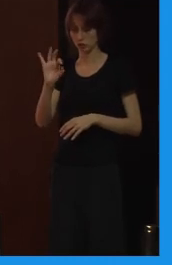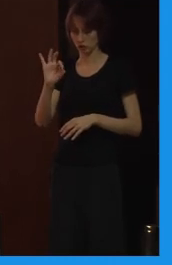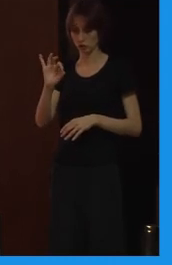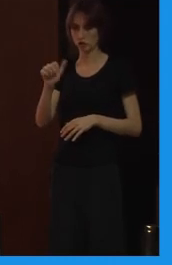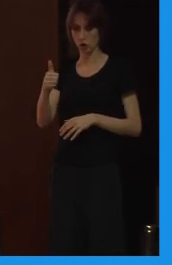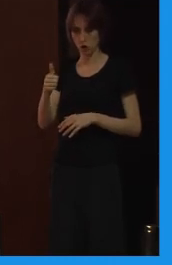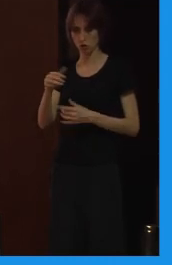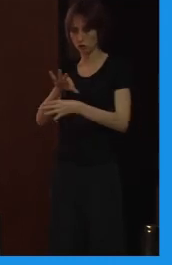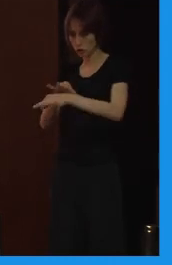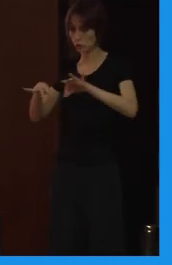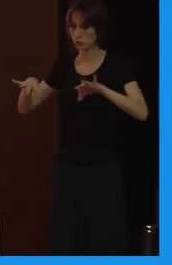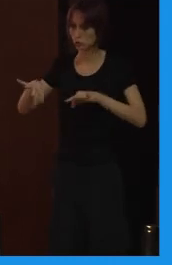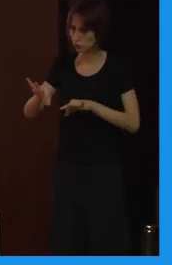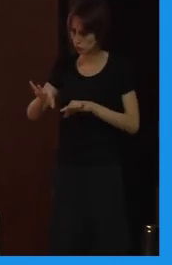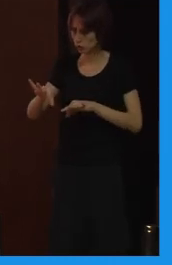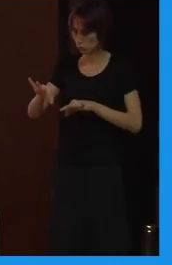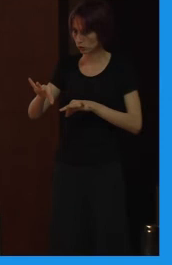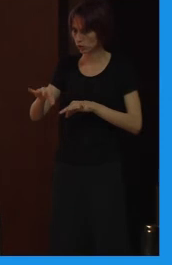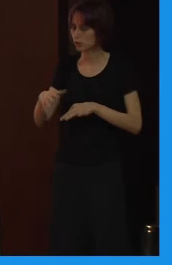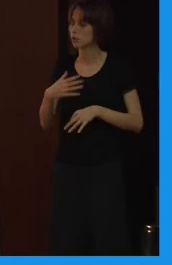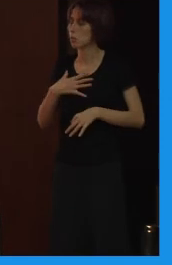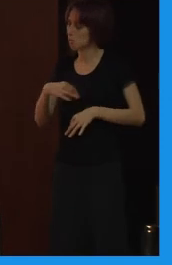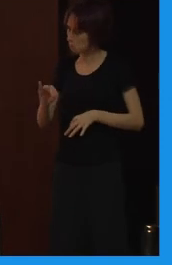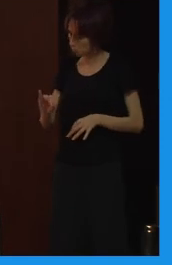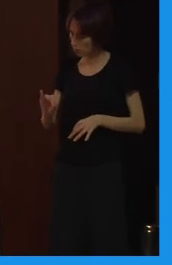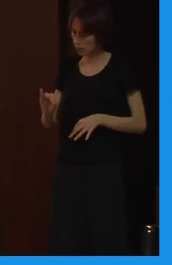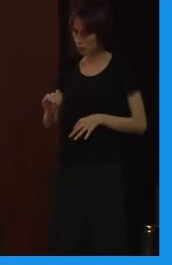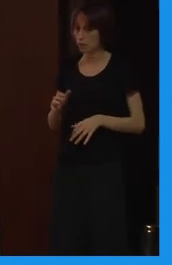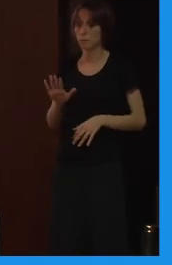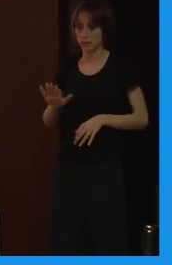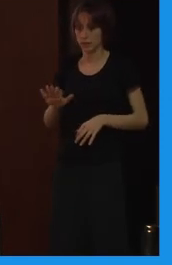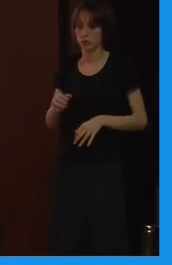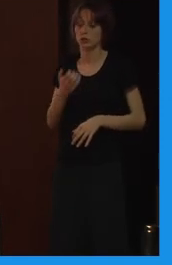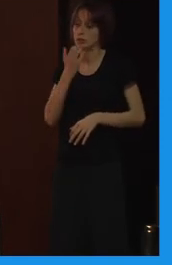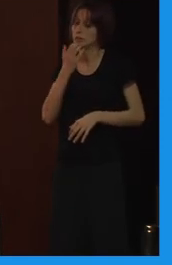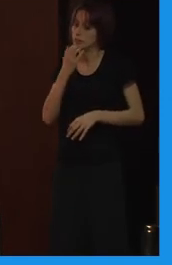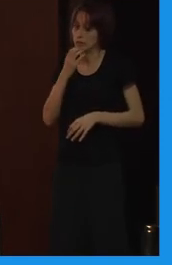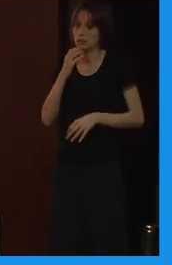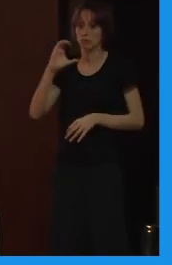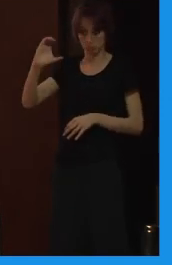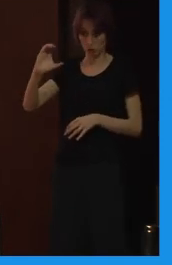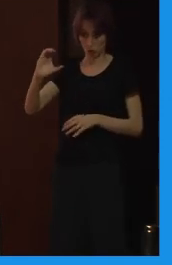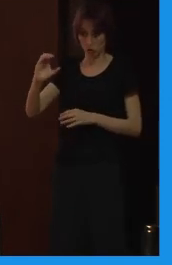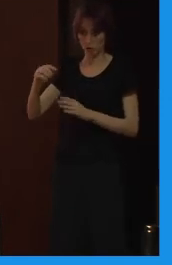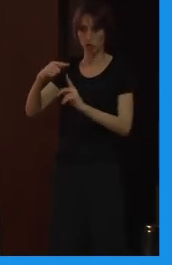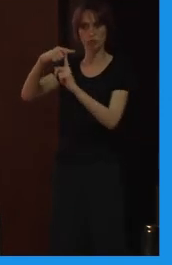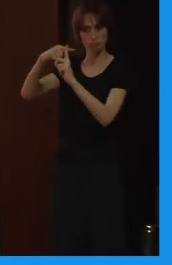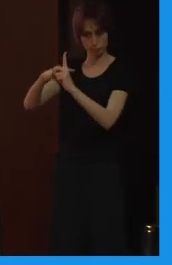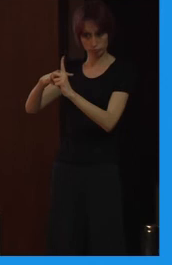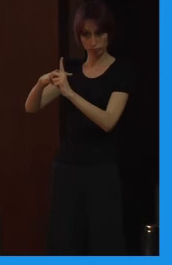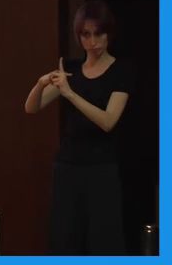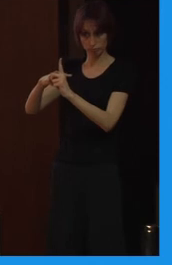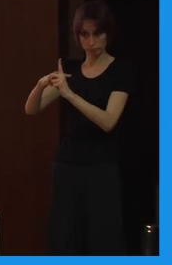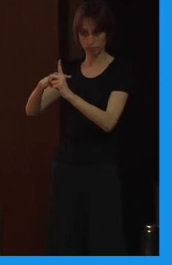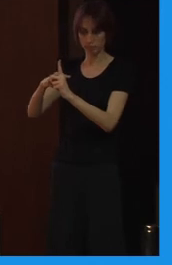raro. Si hay un déficit de cortisol, también estoy muy, muy cansado. Incluso puede parecer un cáncer. Están cansados,